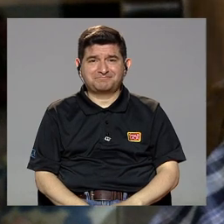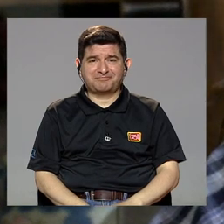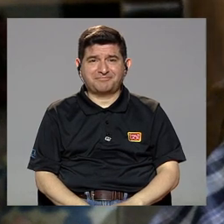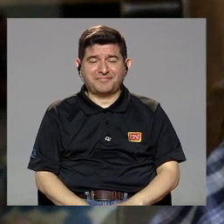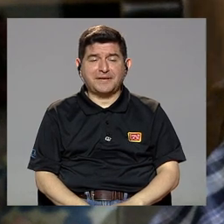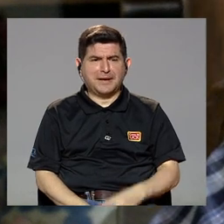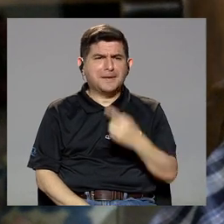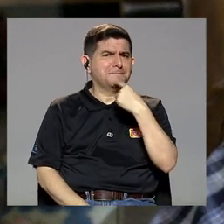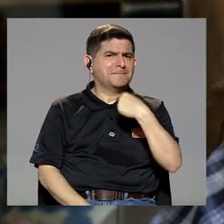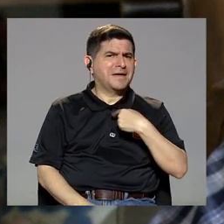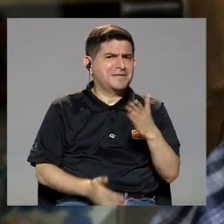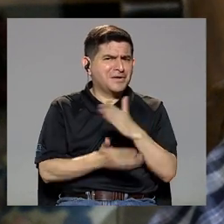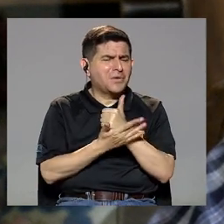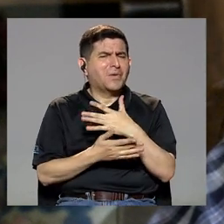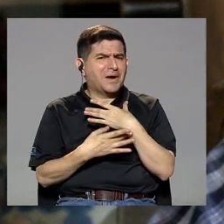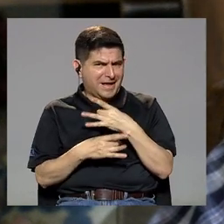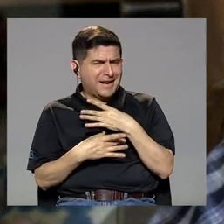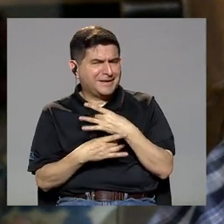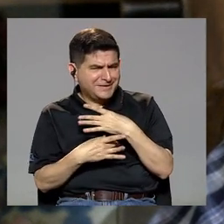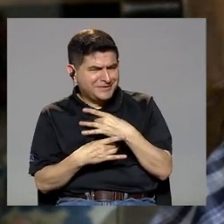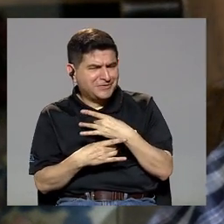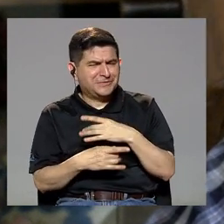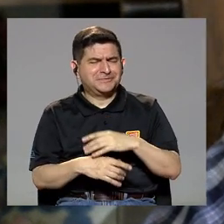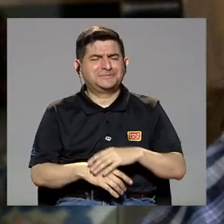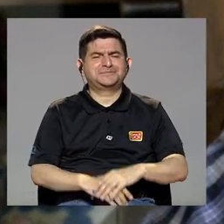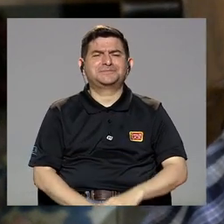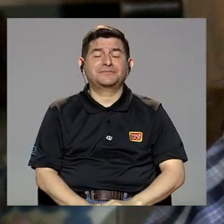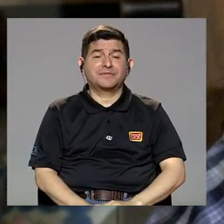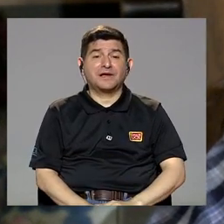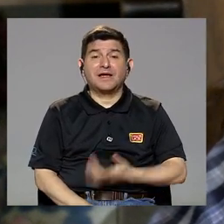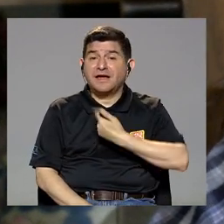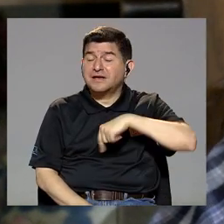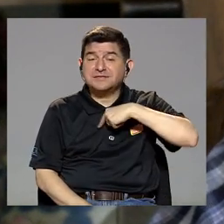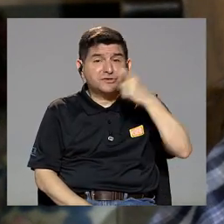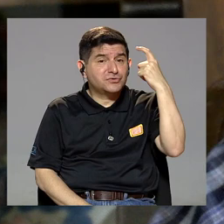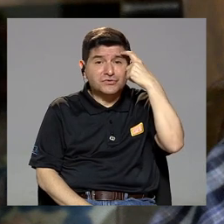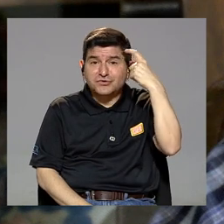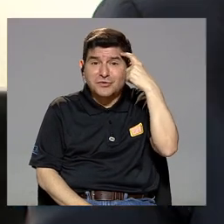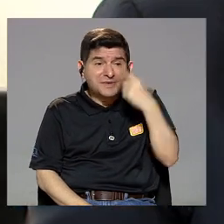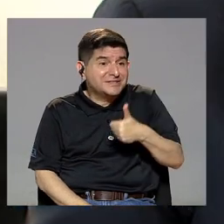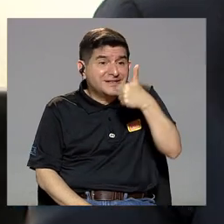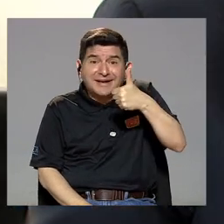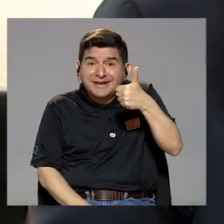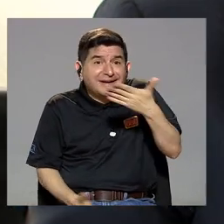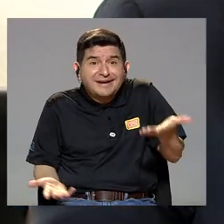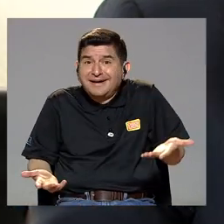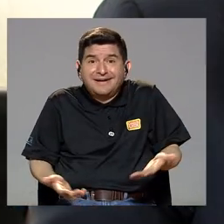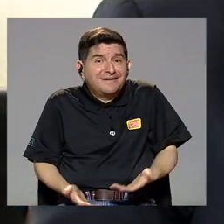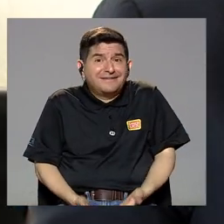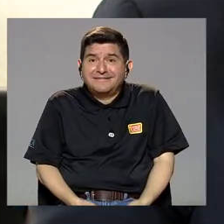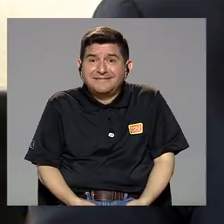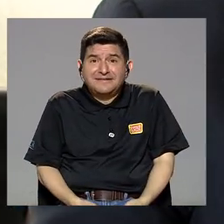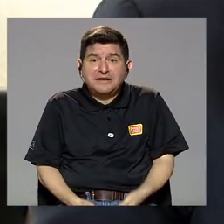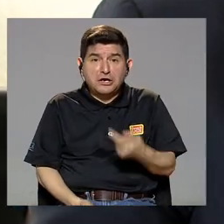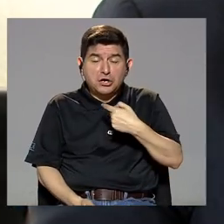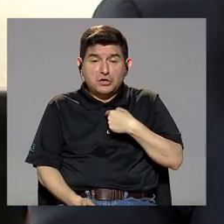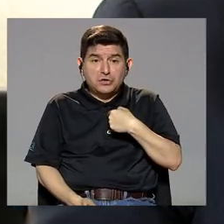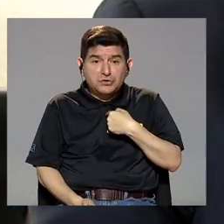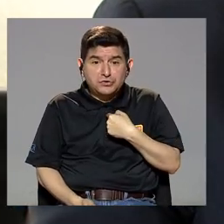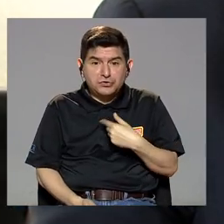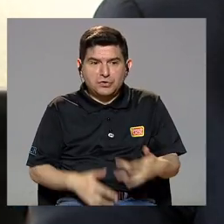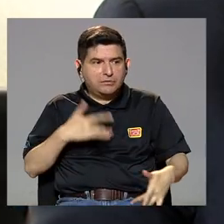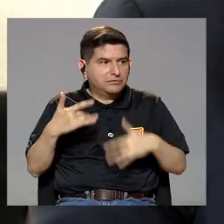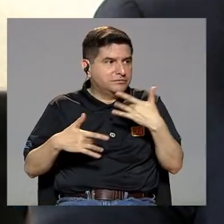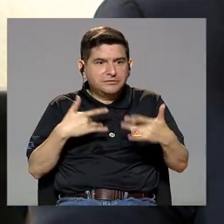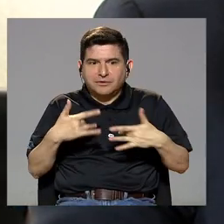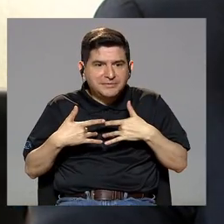me dijo algo muy simpático que me dice miles que nosotros no pensamos que íbamos a ganar antes yo me tocó y no me siento